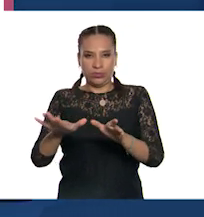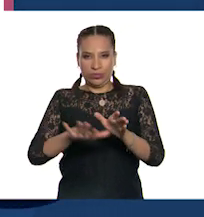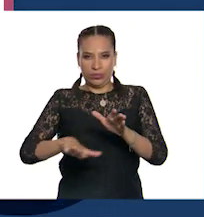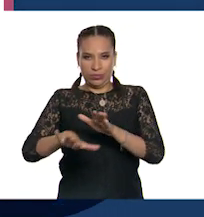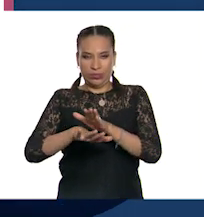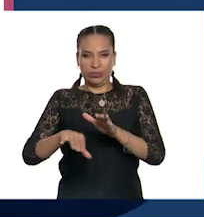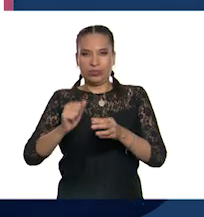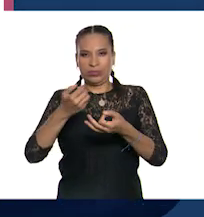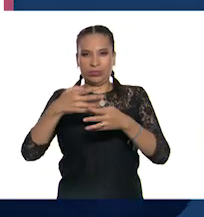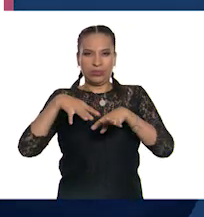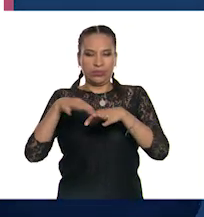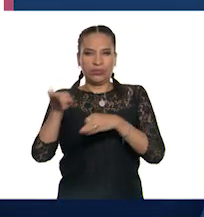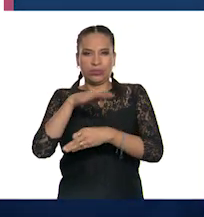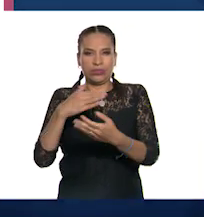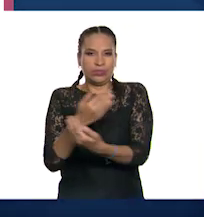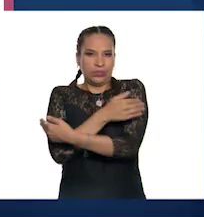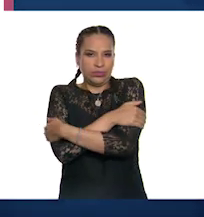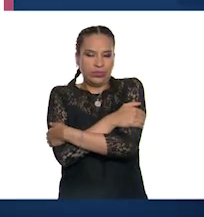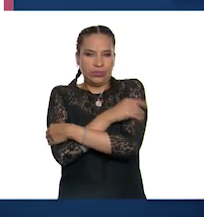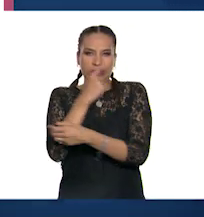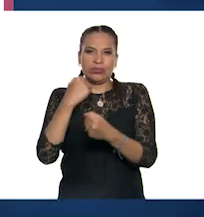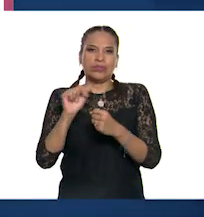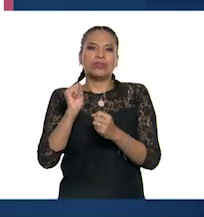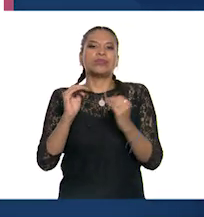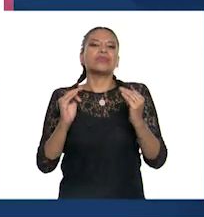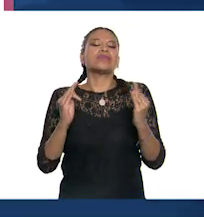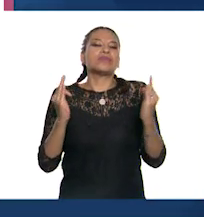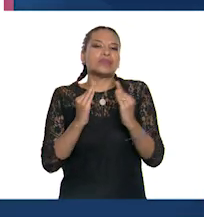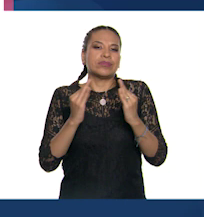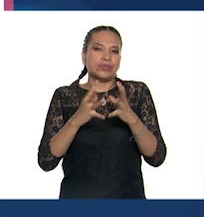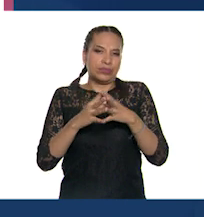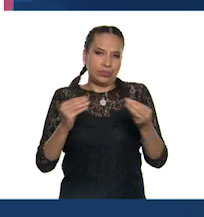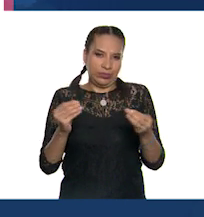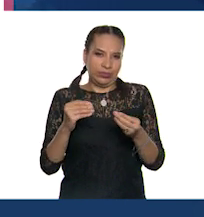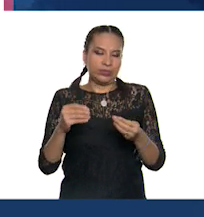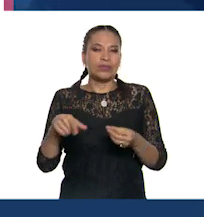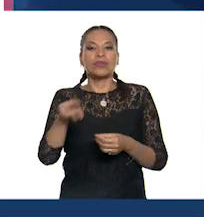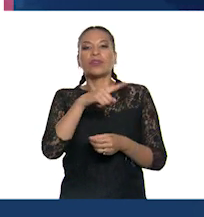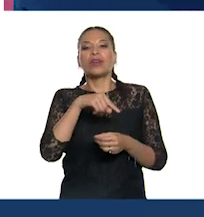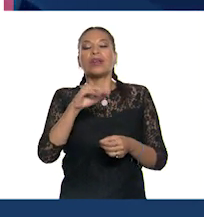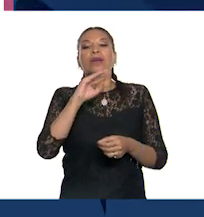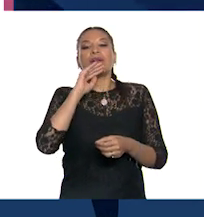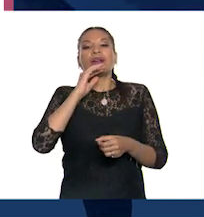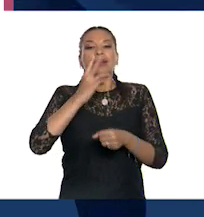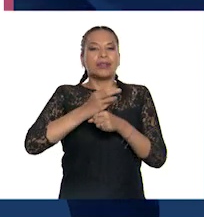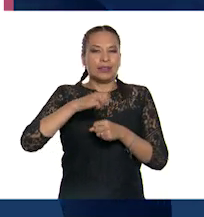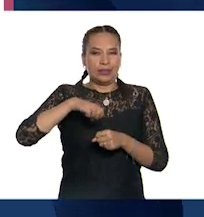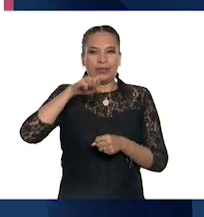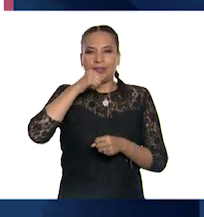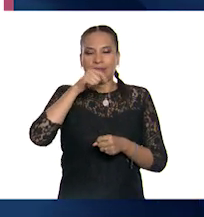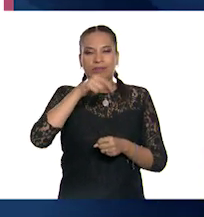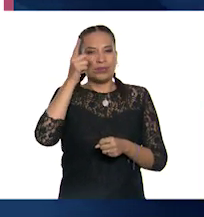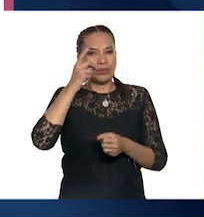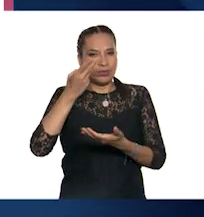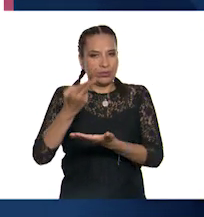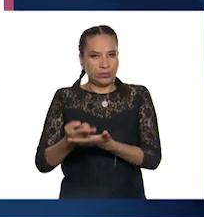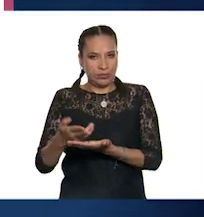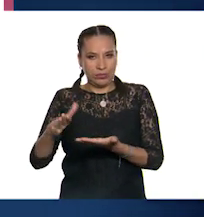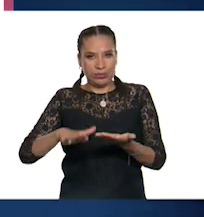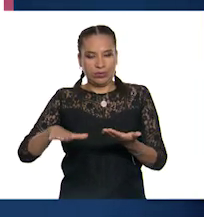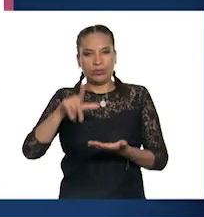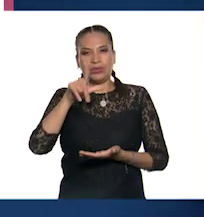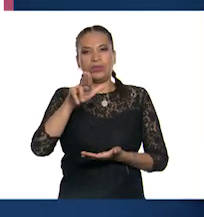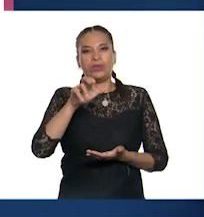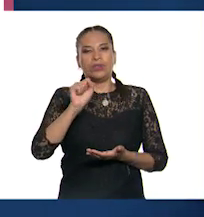paja, estrechándose los unos contra los otros para comunicarse calor. Y la madre, ya anciana, dormía en el suelo.